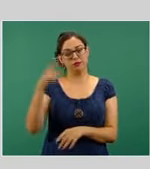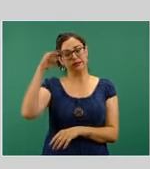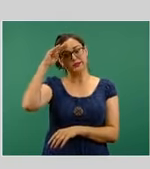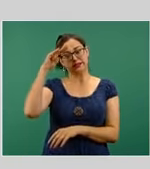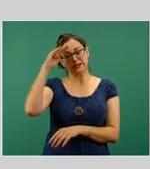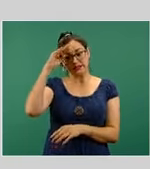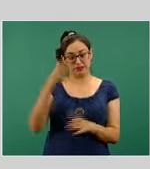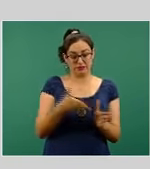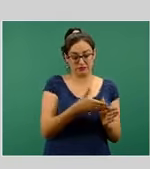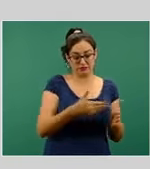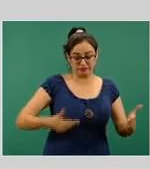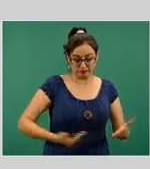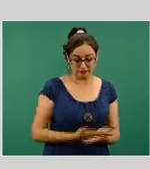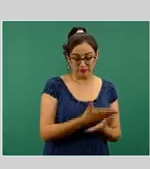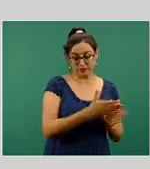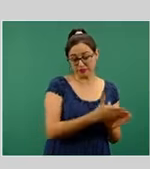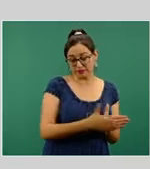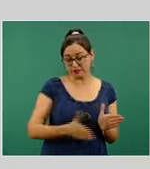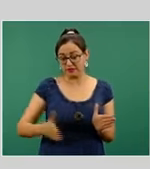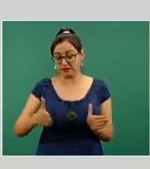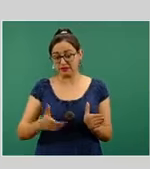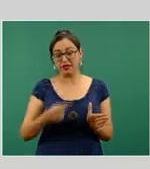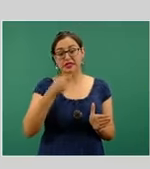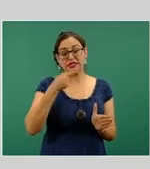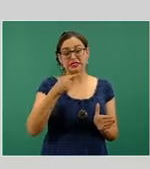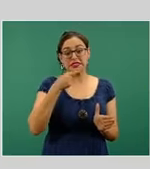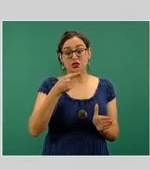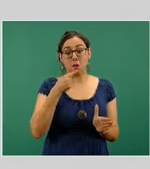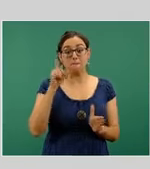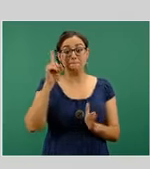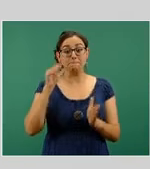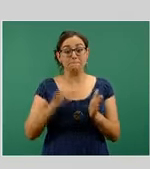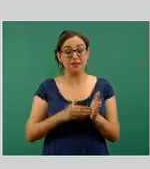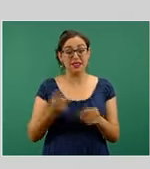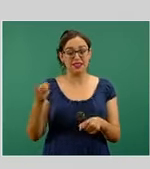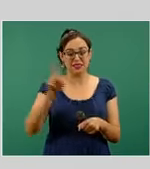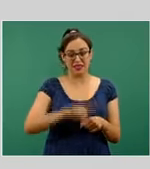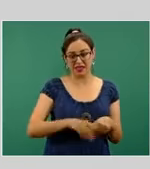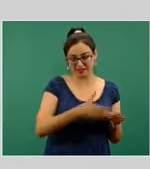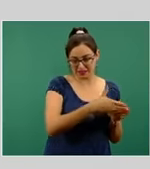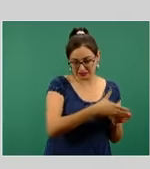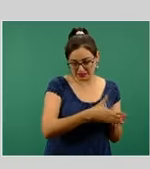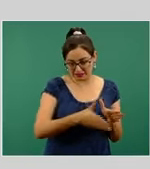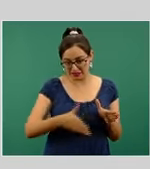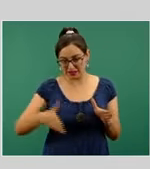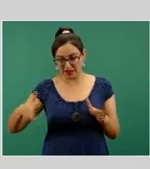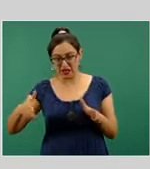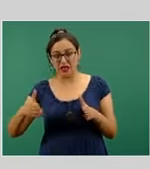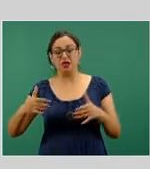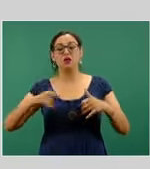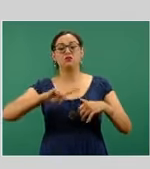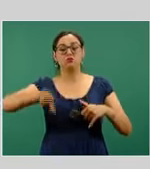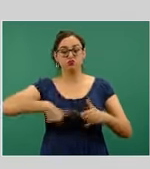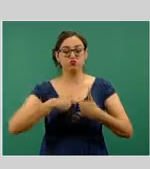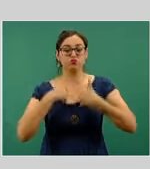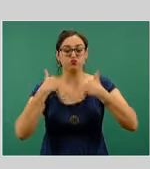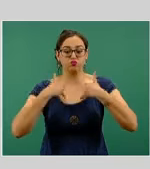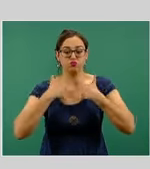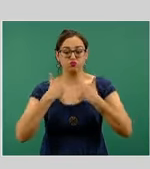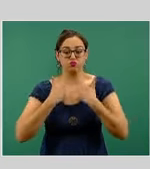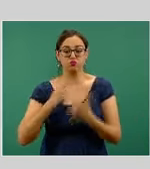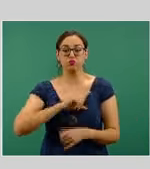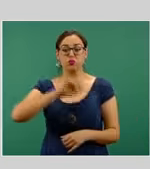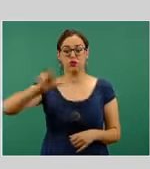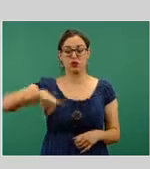la niñez, con un énfasis en los primeros 1000 días de vida y la adolescencia hasta la adultez. La siguiente,